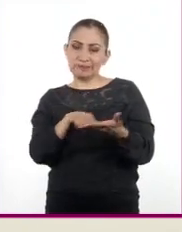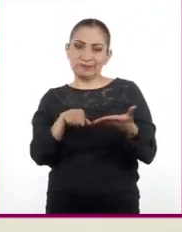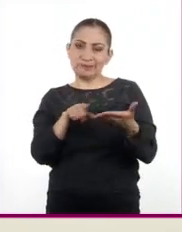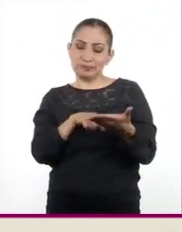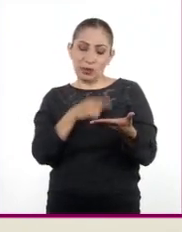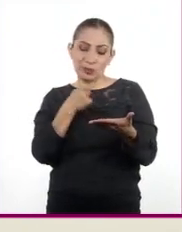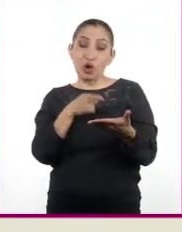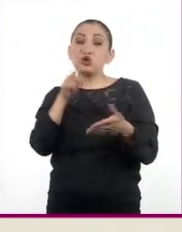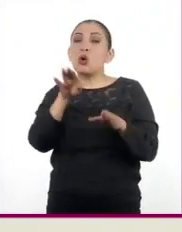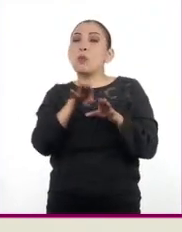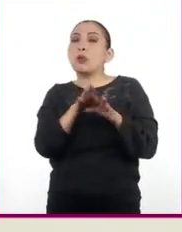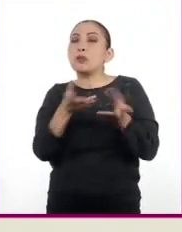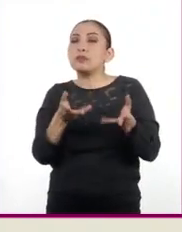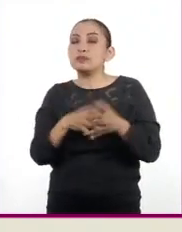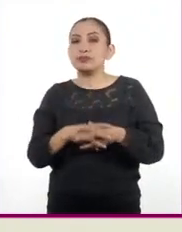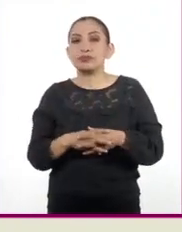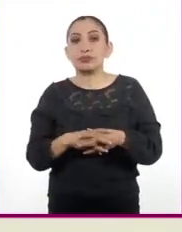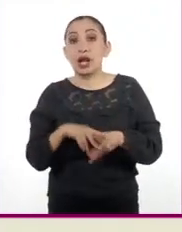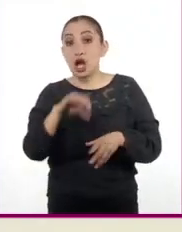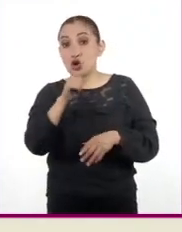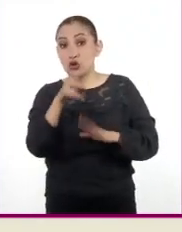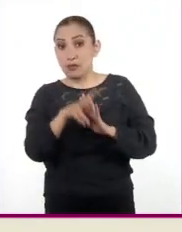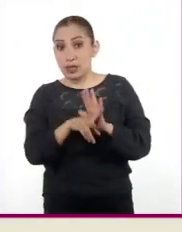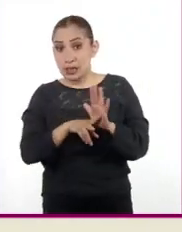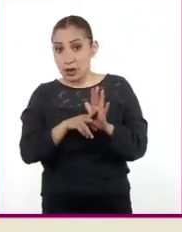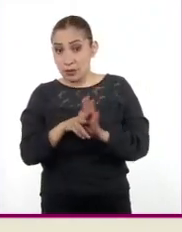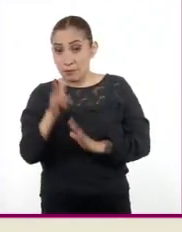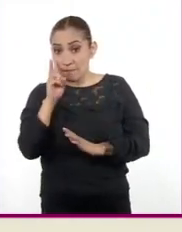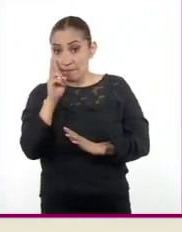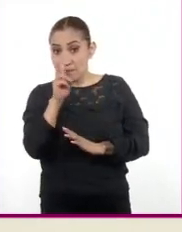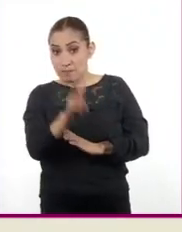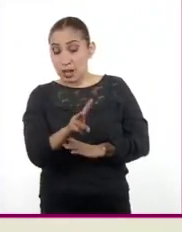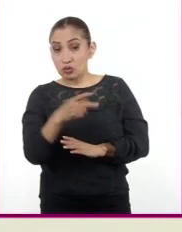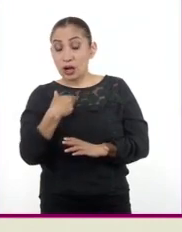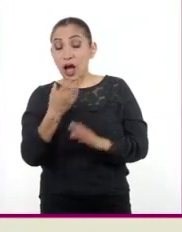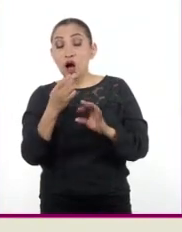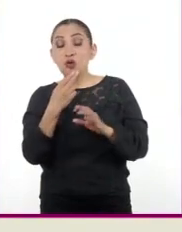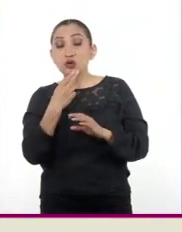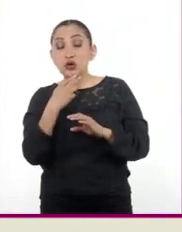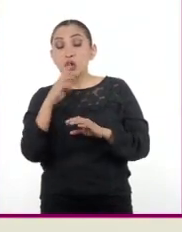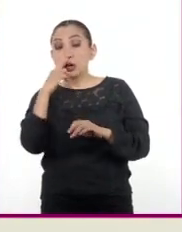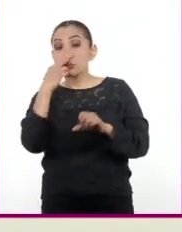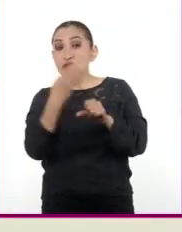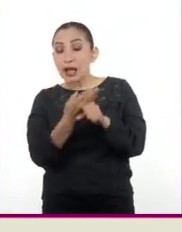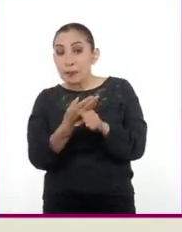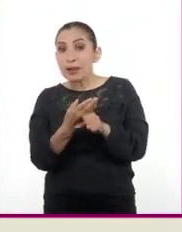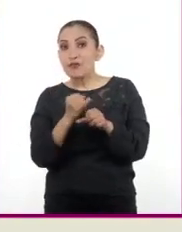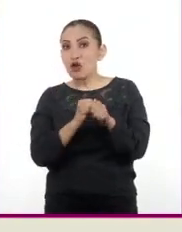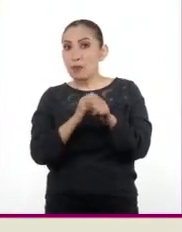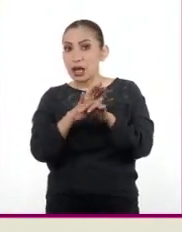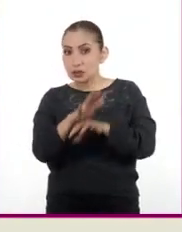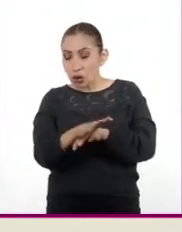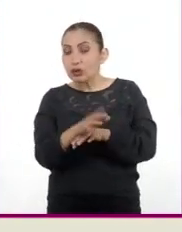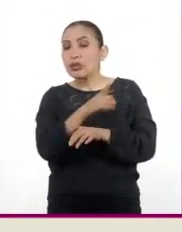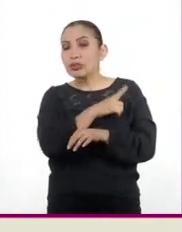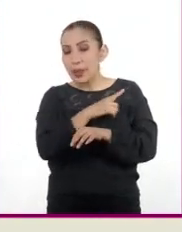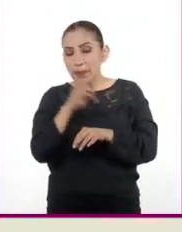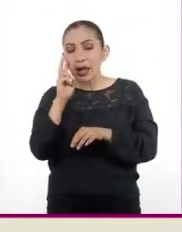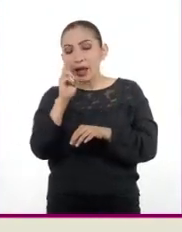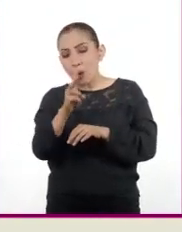¿Cómo pueden hacerlo? En el siguiente video, hacia un manejo responsable de la información, podrán encontrar